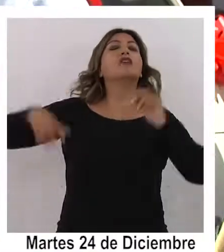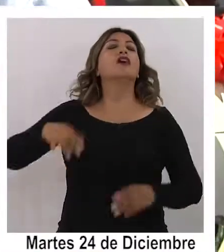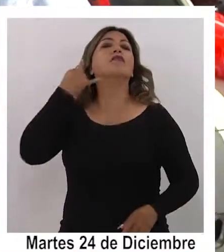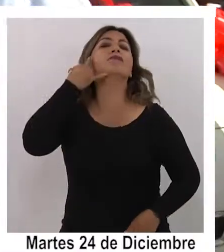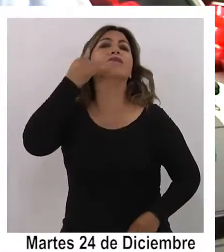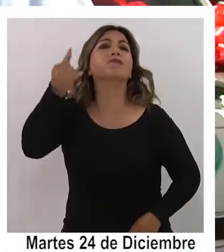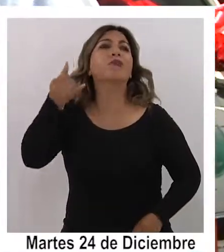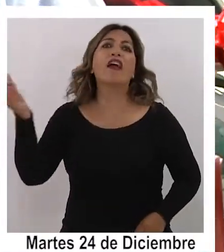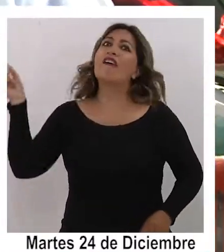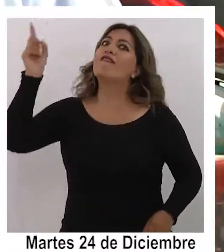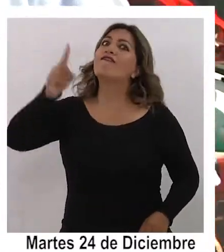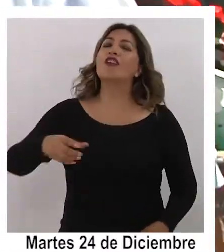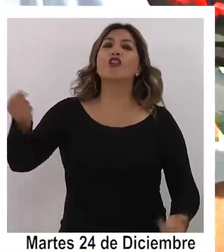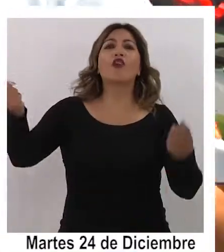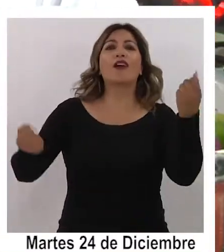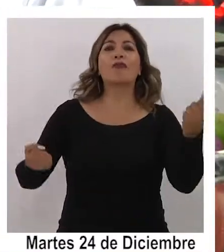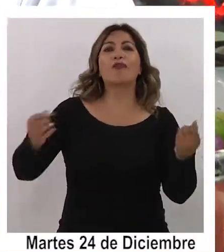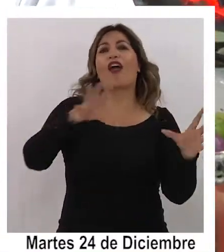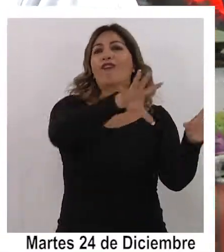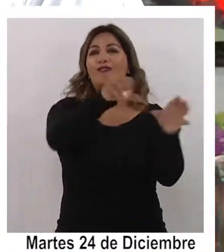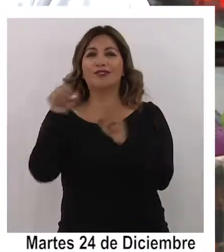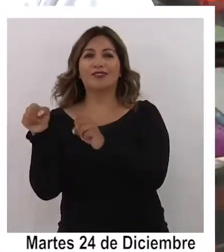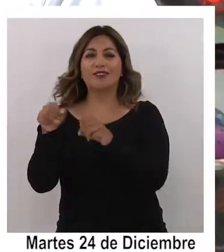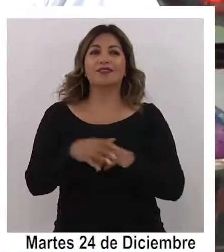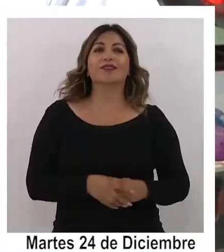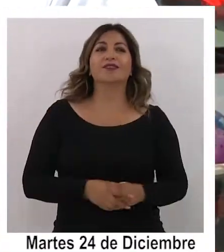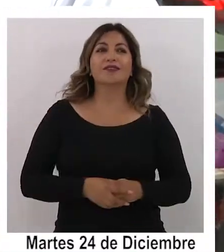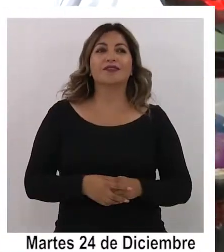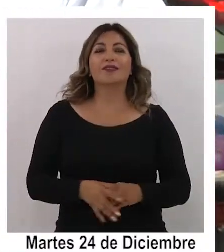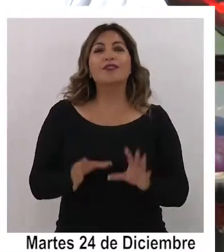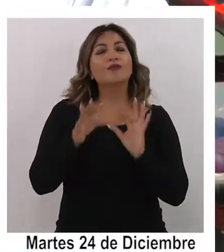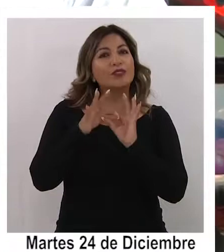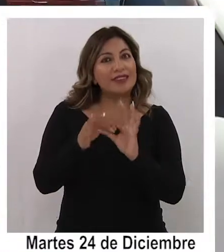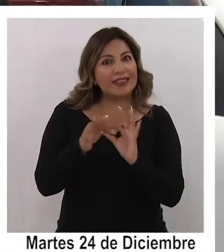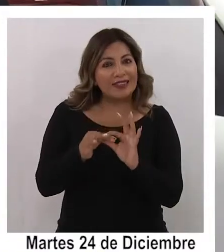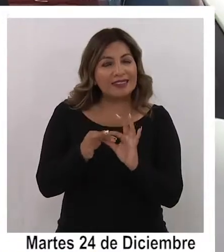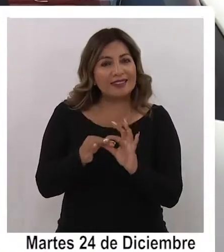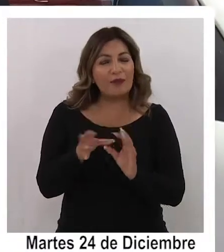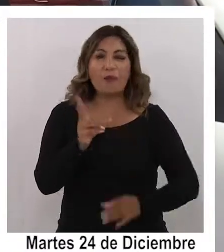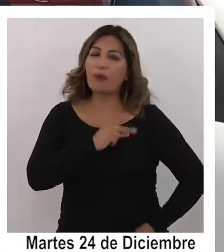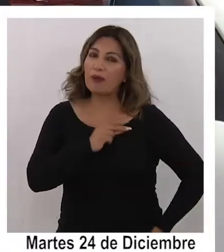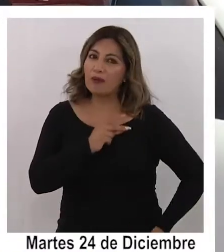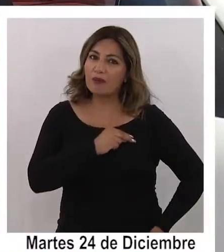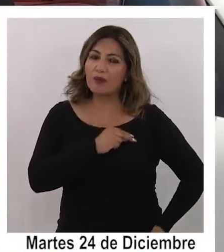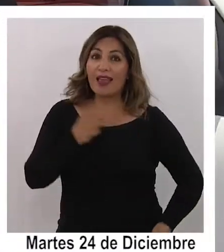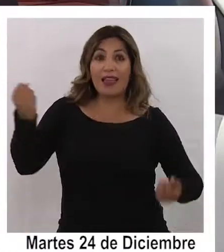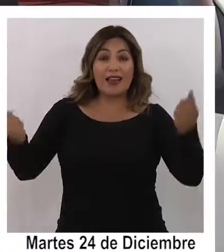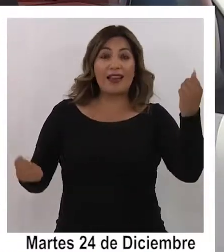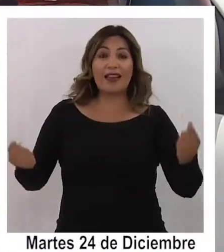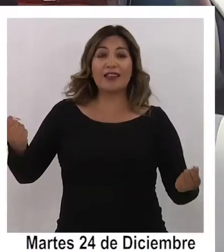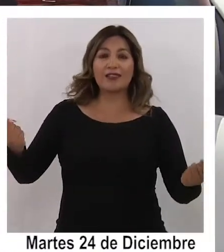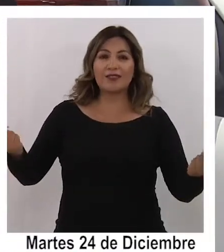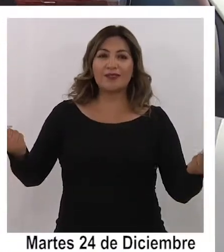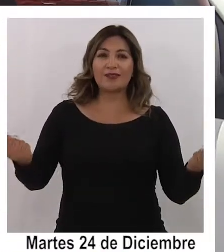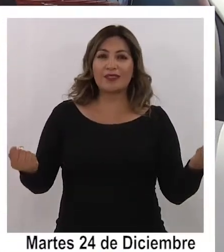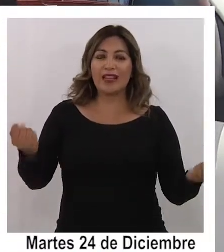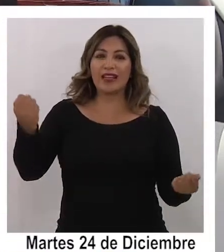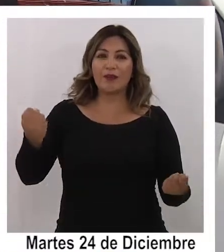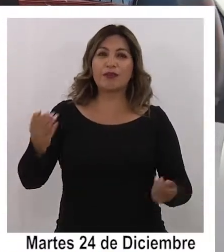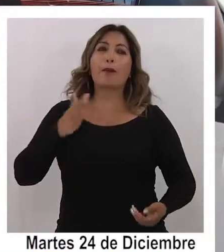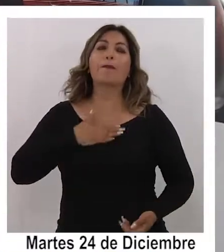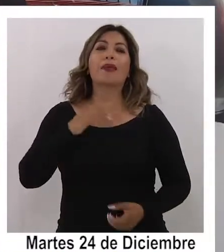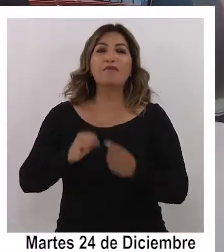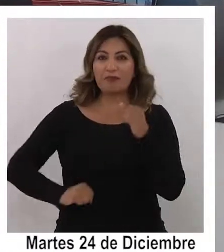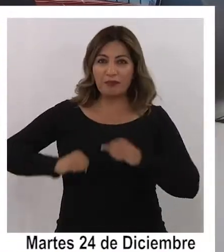El ganador fue contactado y llegó a retirar su premio. Muchas gracias a Alonso por esto. La camioneta es el